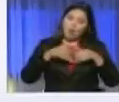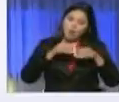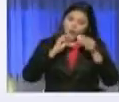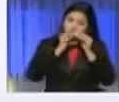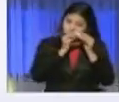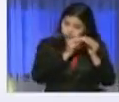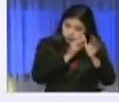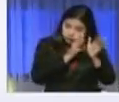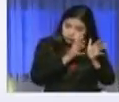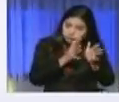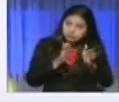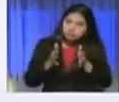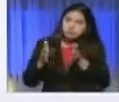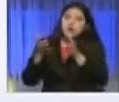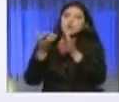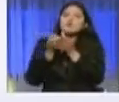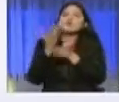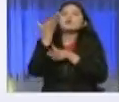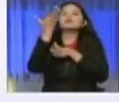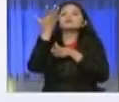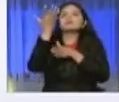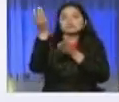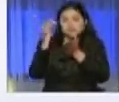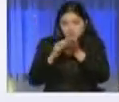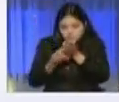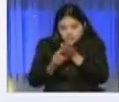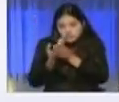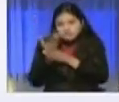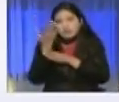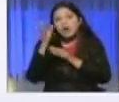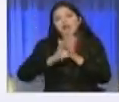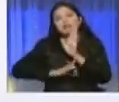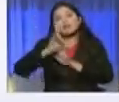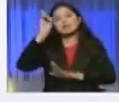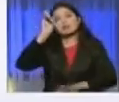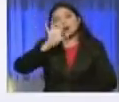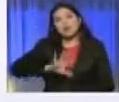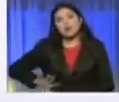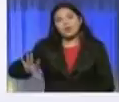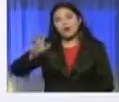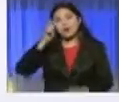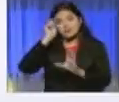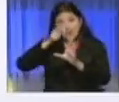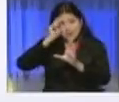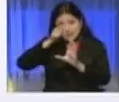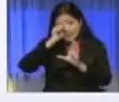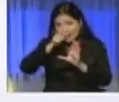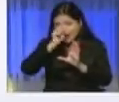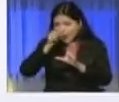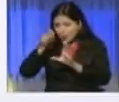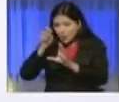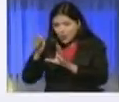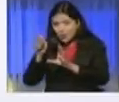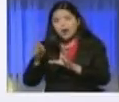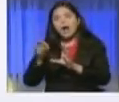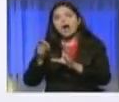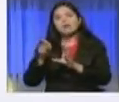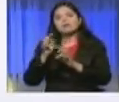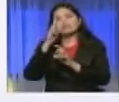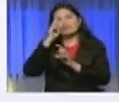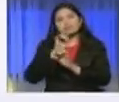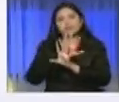reordenar, fundar, refundar el desarrollo minero venezolano bajo un criterio